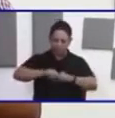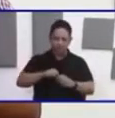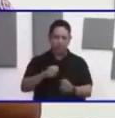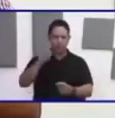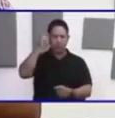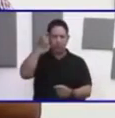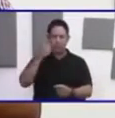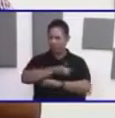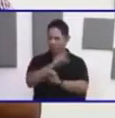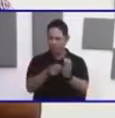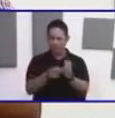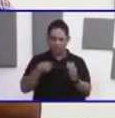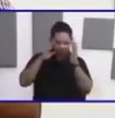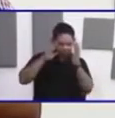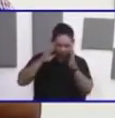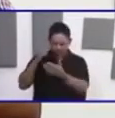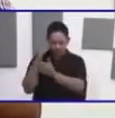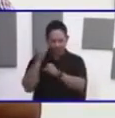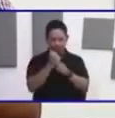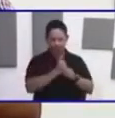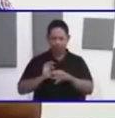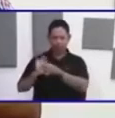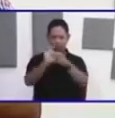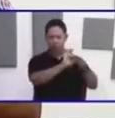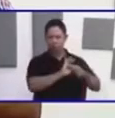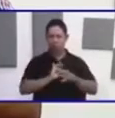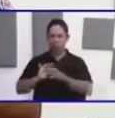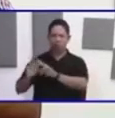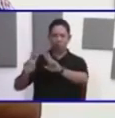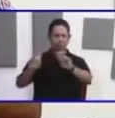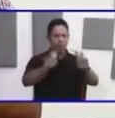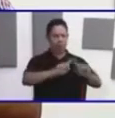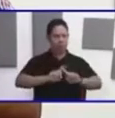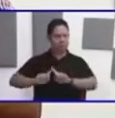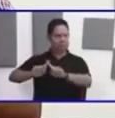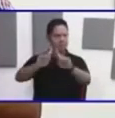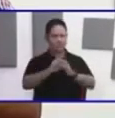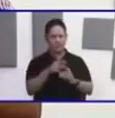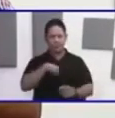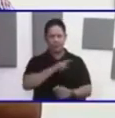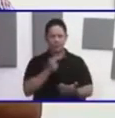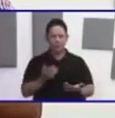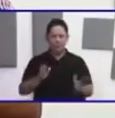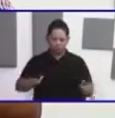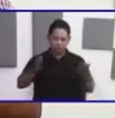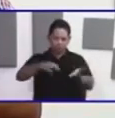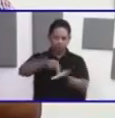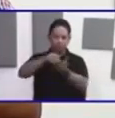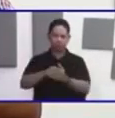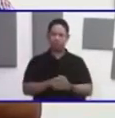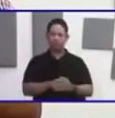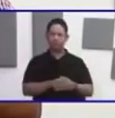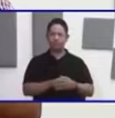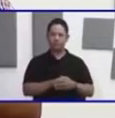pendiente de esto, trabajando unidos en cada uno de los sectores y hemos sacado adelante esto. Quiero decir